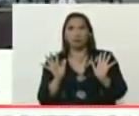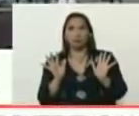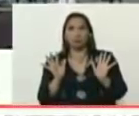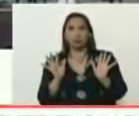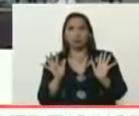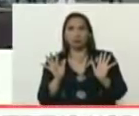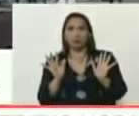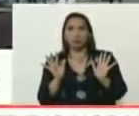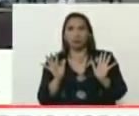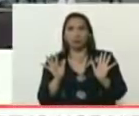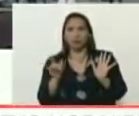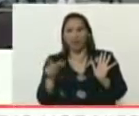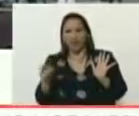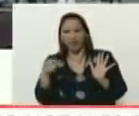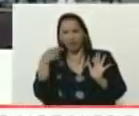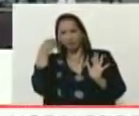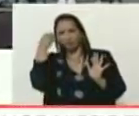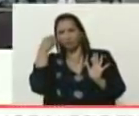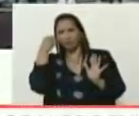Ilusos.